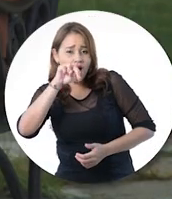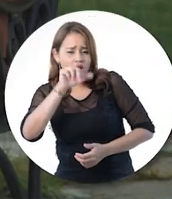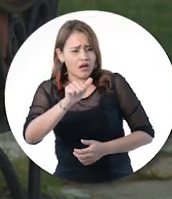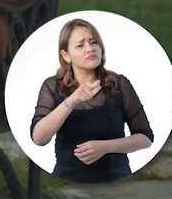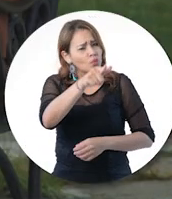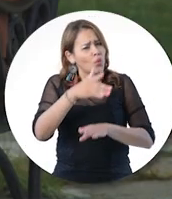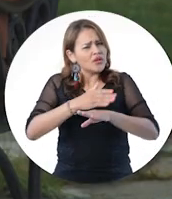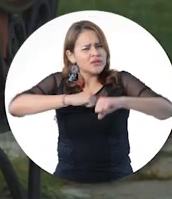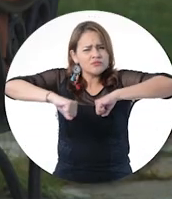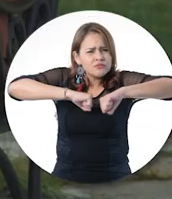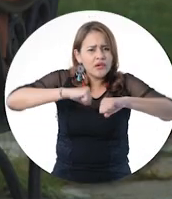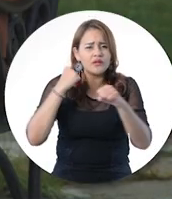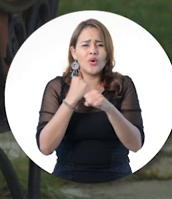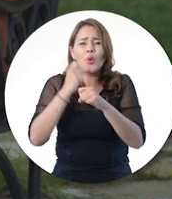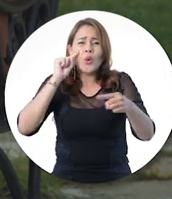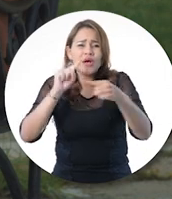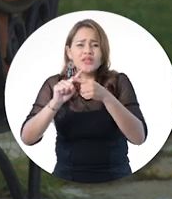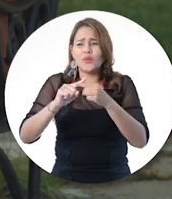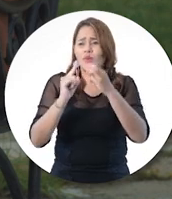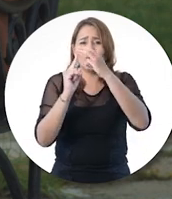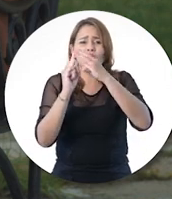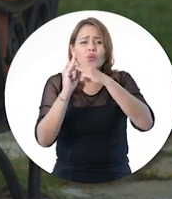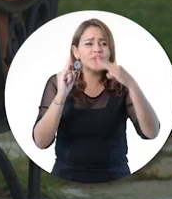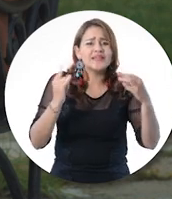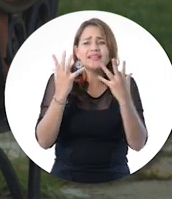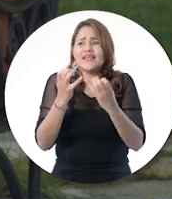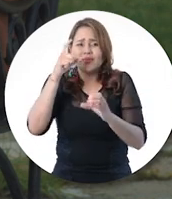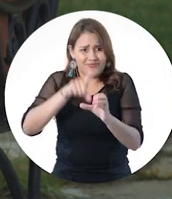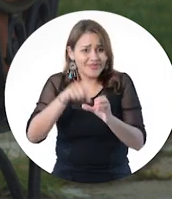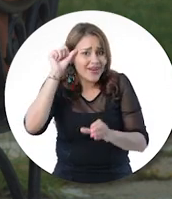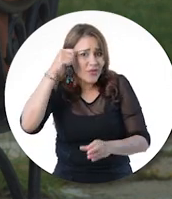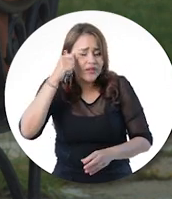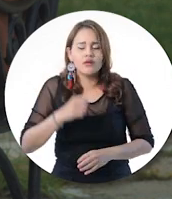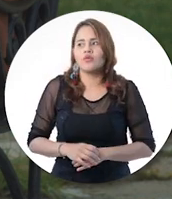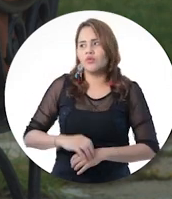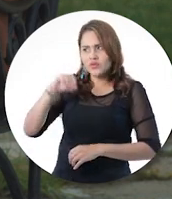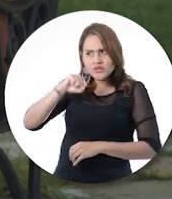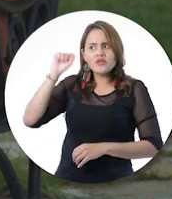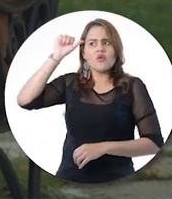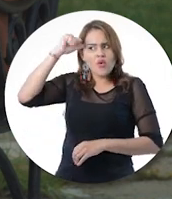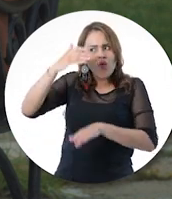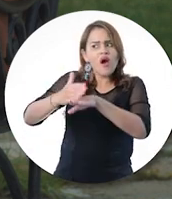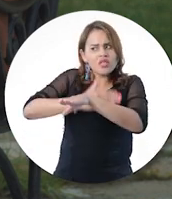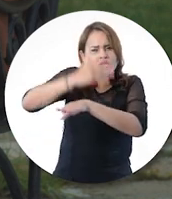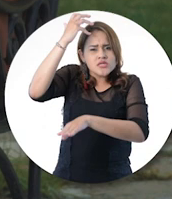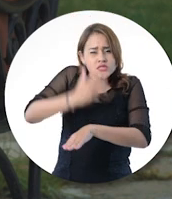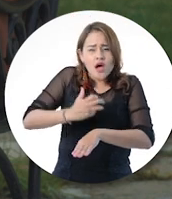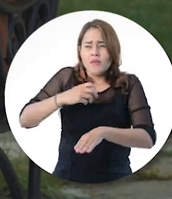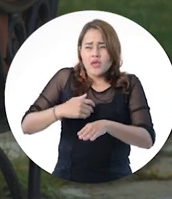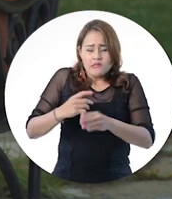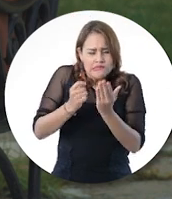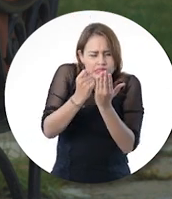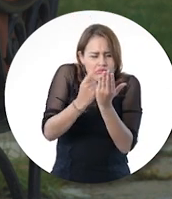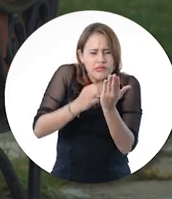Ana, has trabajado arduamente por ingresar a la universidad. Sí, hice un duro examen de admisión. Y ese fue